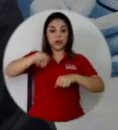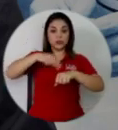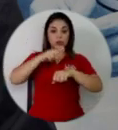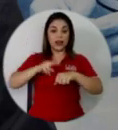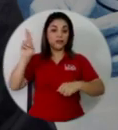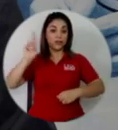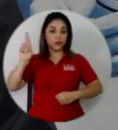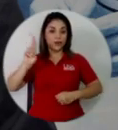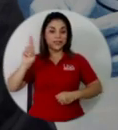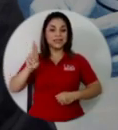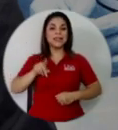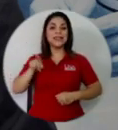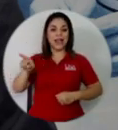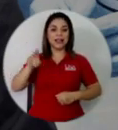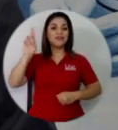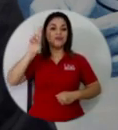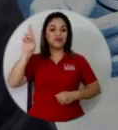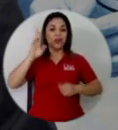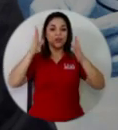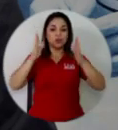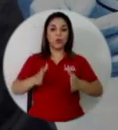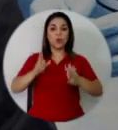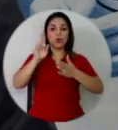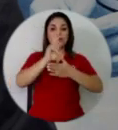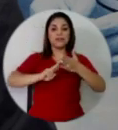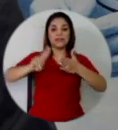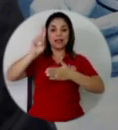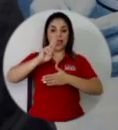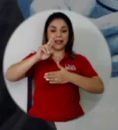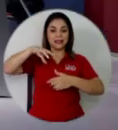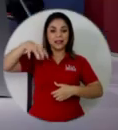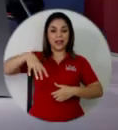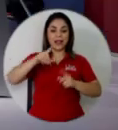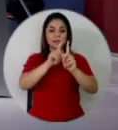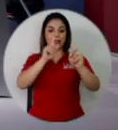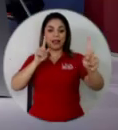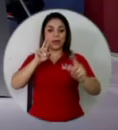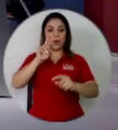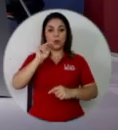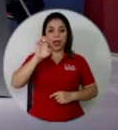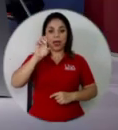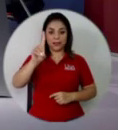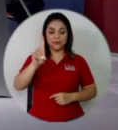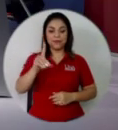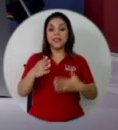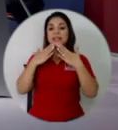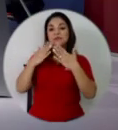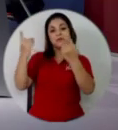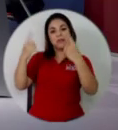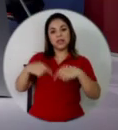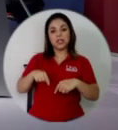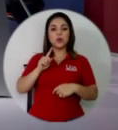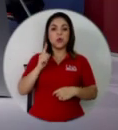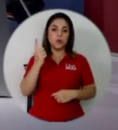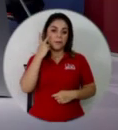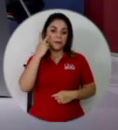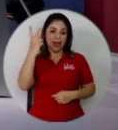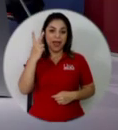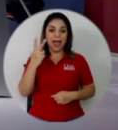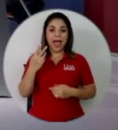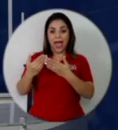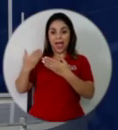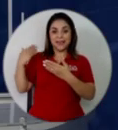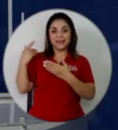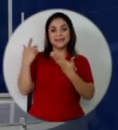Nacional de Rectores y el rector de la Universidad Estatal a Distancia. Gracias, don Rodrigo, por estar aquí en Una Mirada. Hemos contado